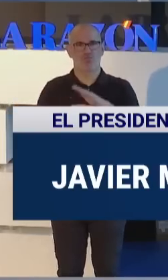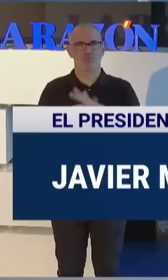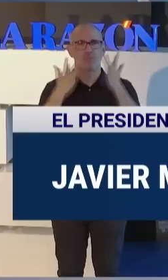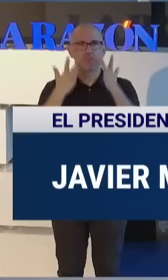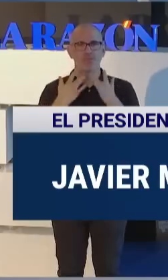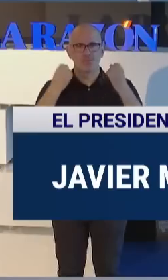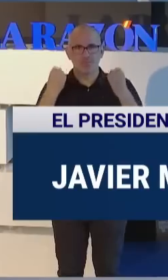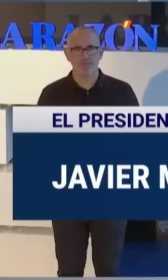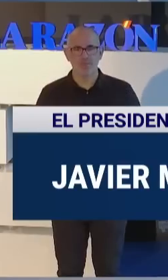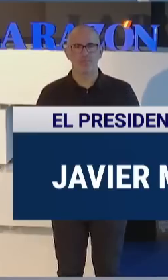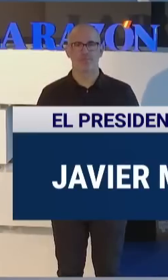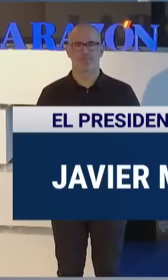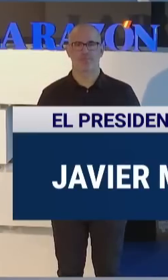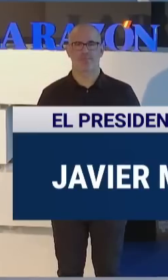parte,